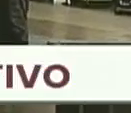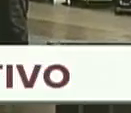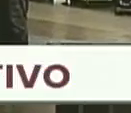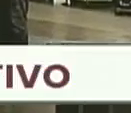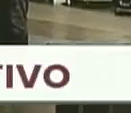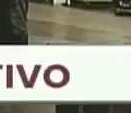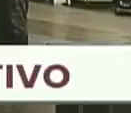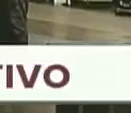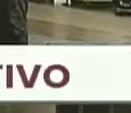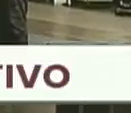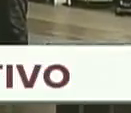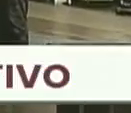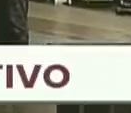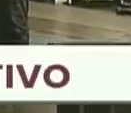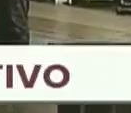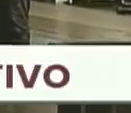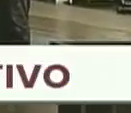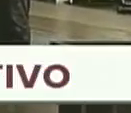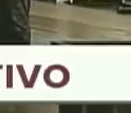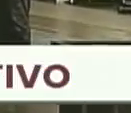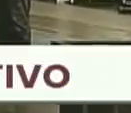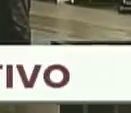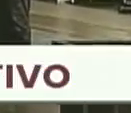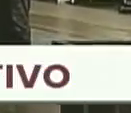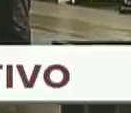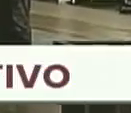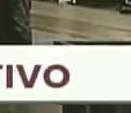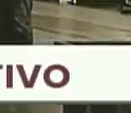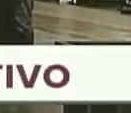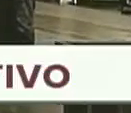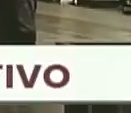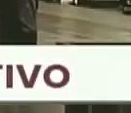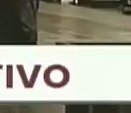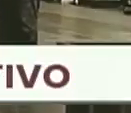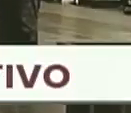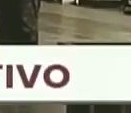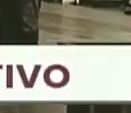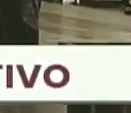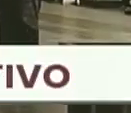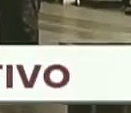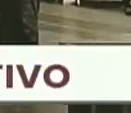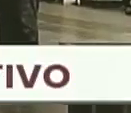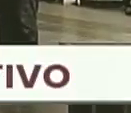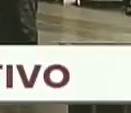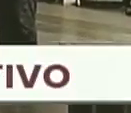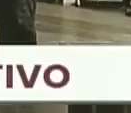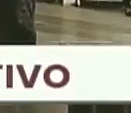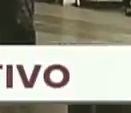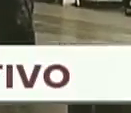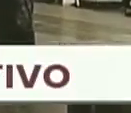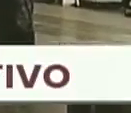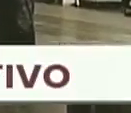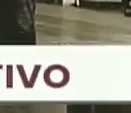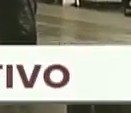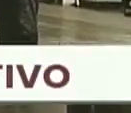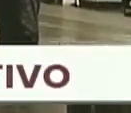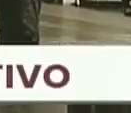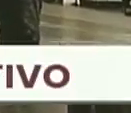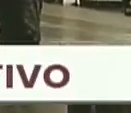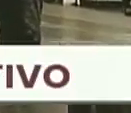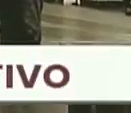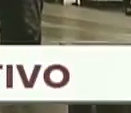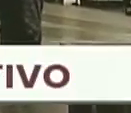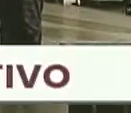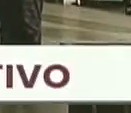está el ministro de Alimentación, Leal Tellería, está conmigo, también lo